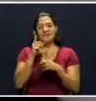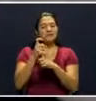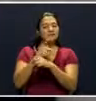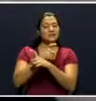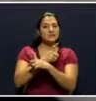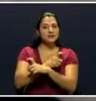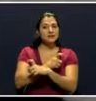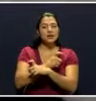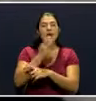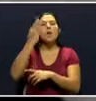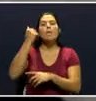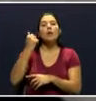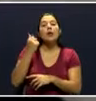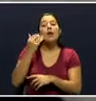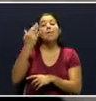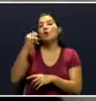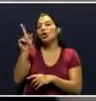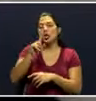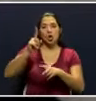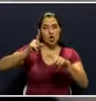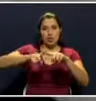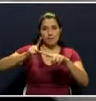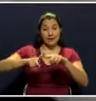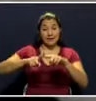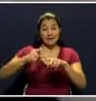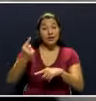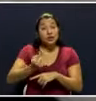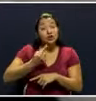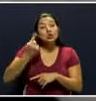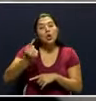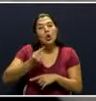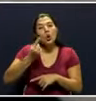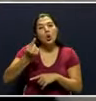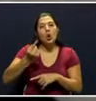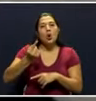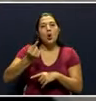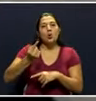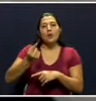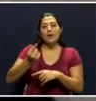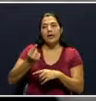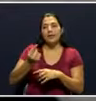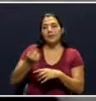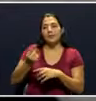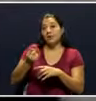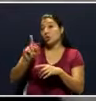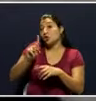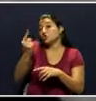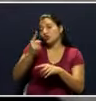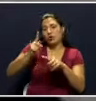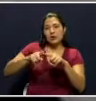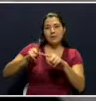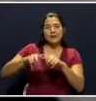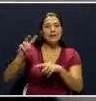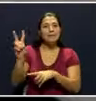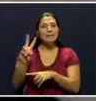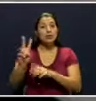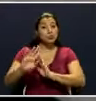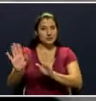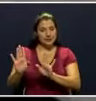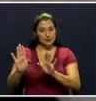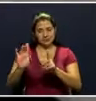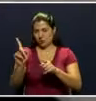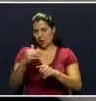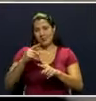no depende únicamente del comportamiento de este virus. Este virus sabemos que es altamente